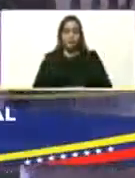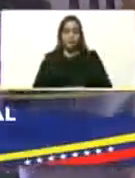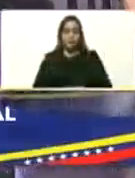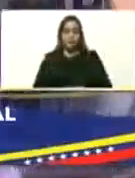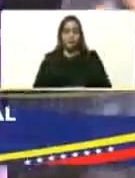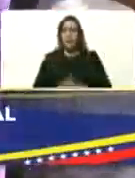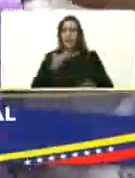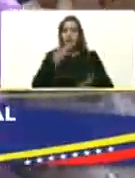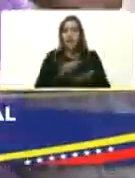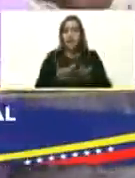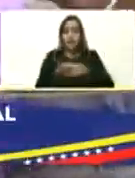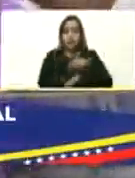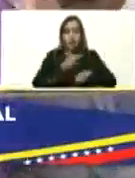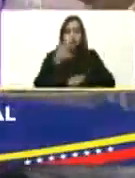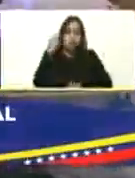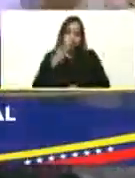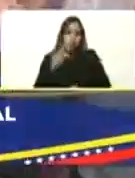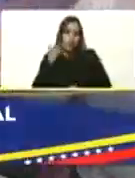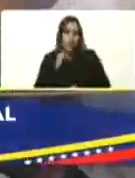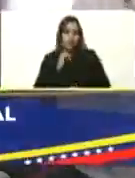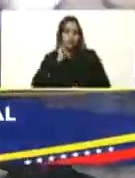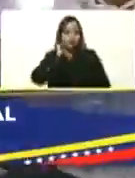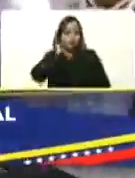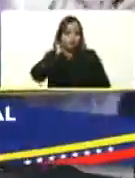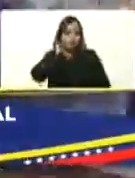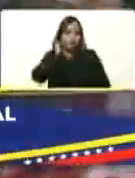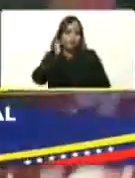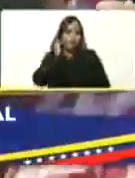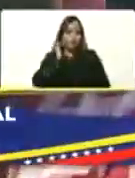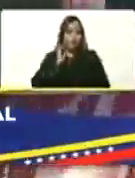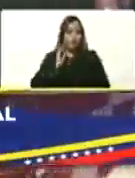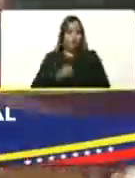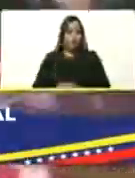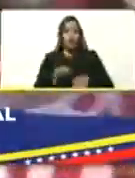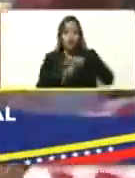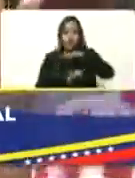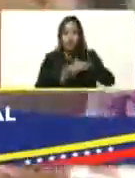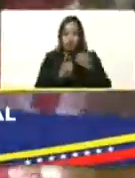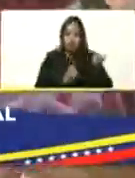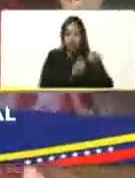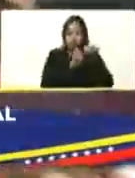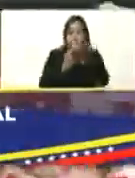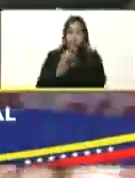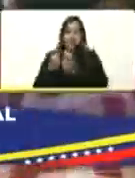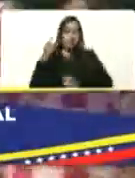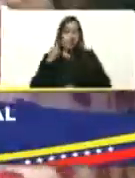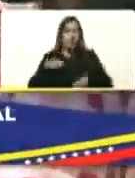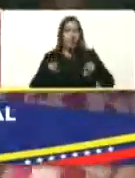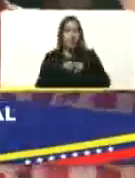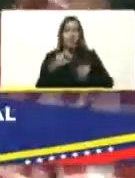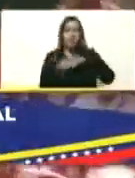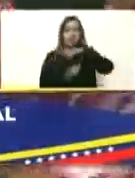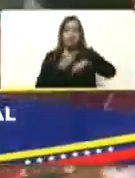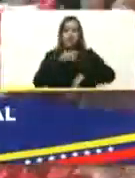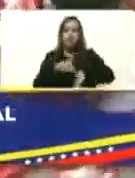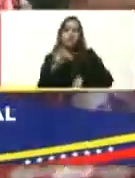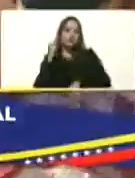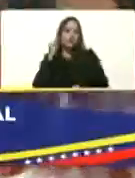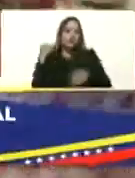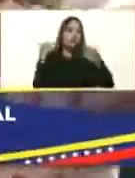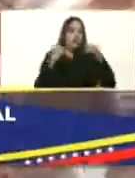Gracias al gobierno bolivariano existen entes que prestan apoyo a las mujeres, como el Instituto Nacional de la Mujer, que